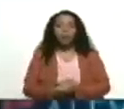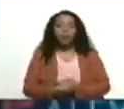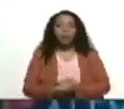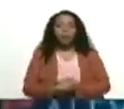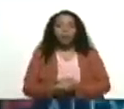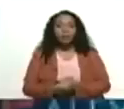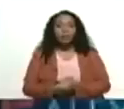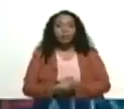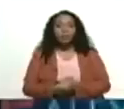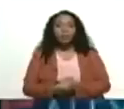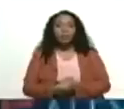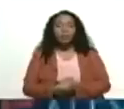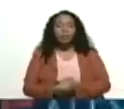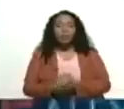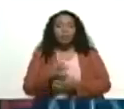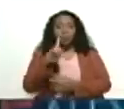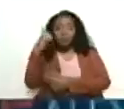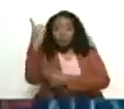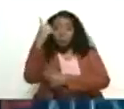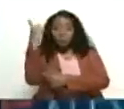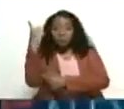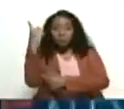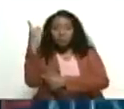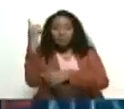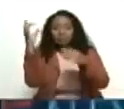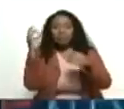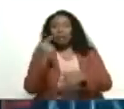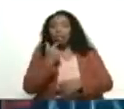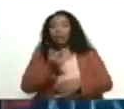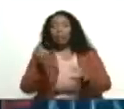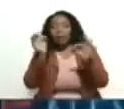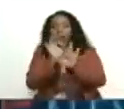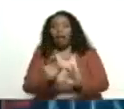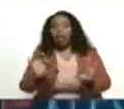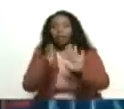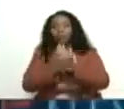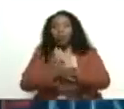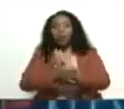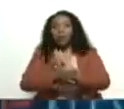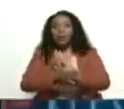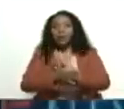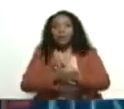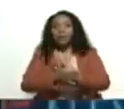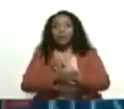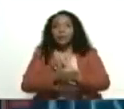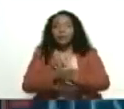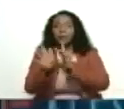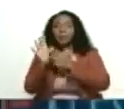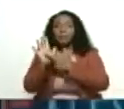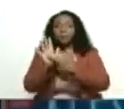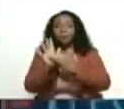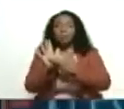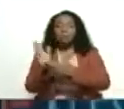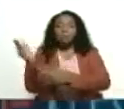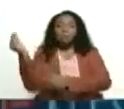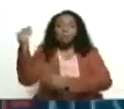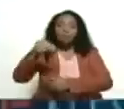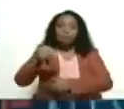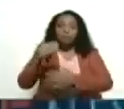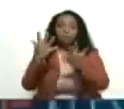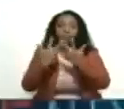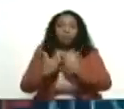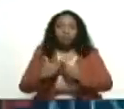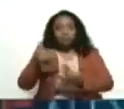Que no pase un solo día en que no digamos que los representantes mayores de la administración Trump